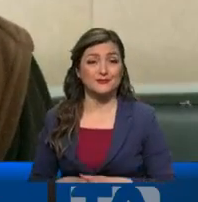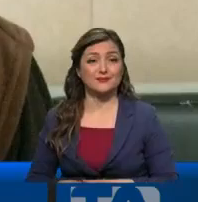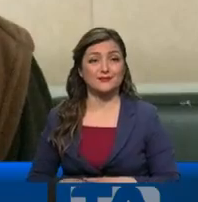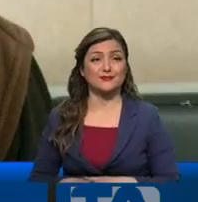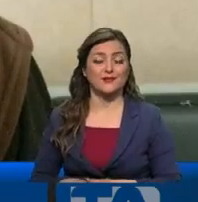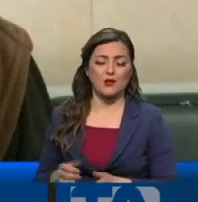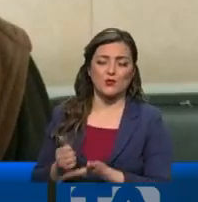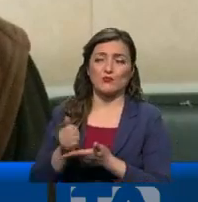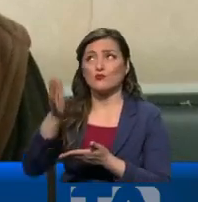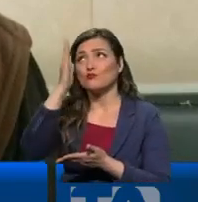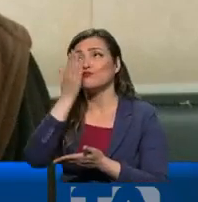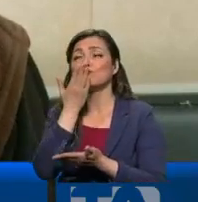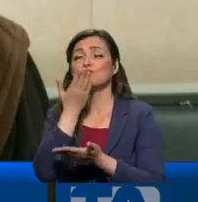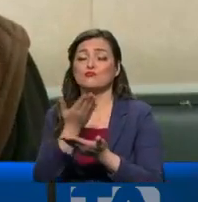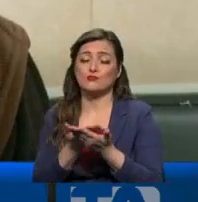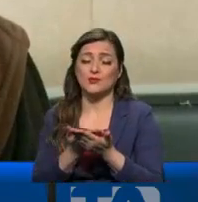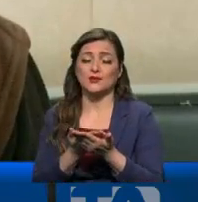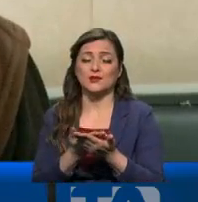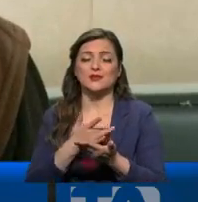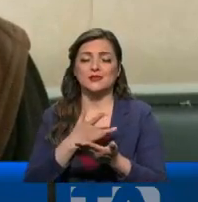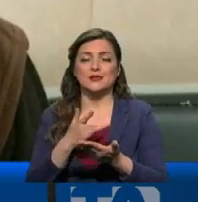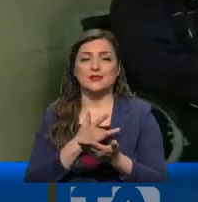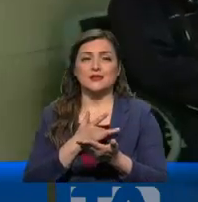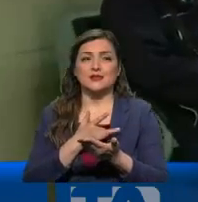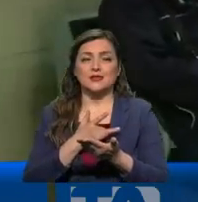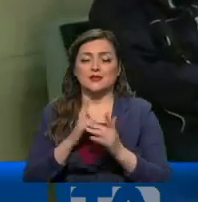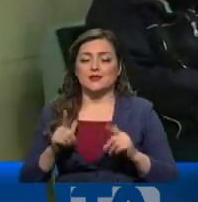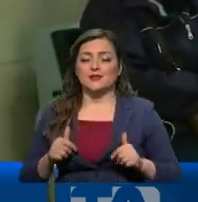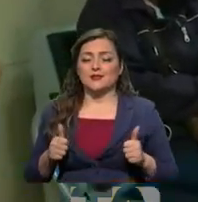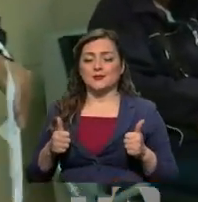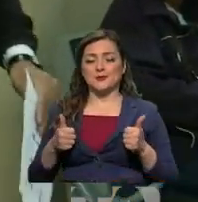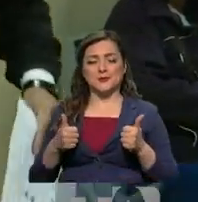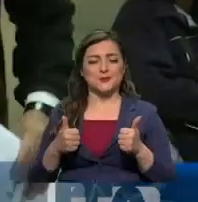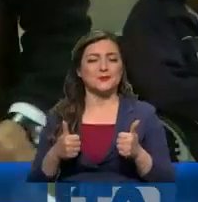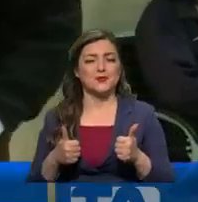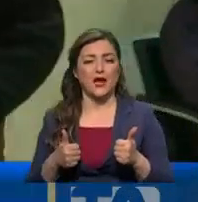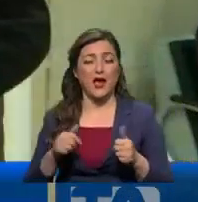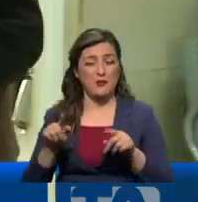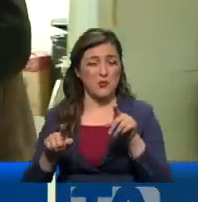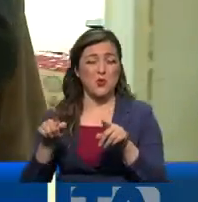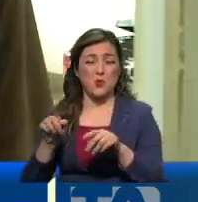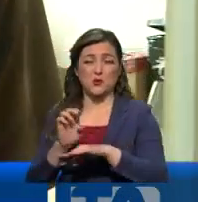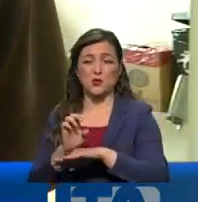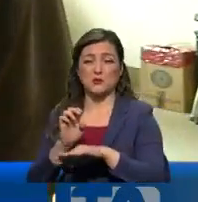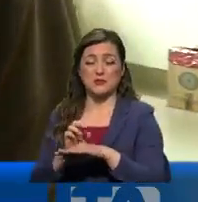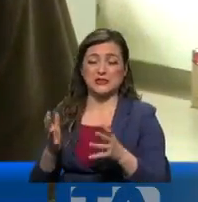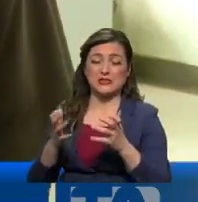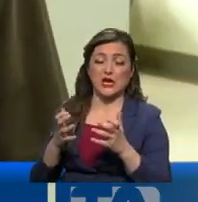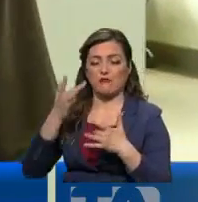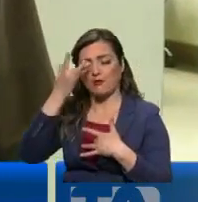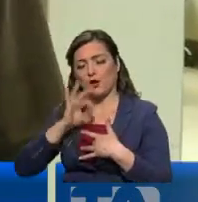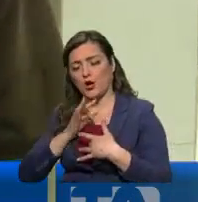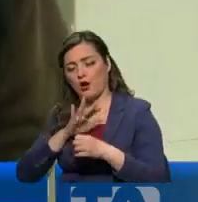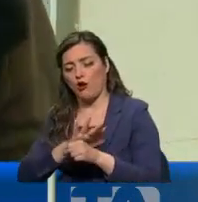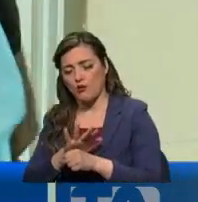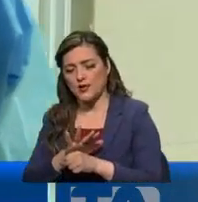cosas me ayudaron, gracias a Dios, y me siento muy estable. Como Ruiz, son muchos los ecuatorianos que buscan terapia post-COVID. Es por